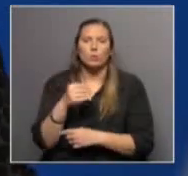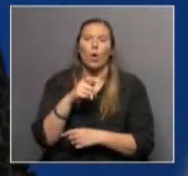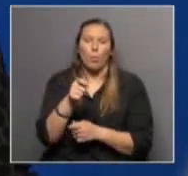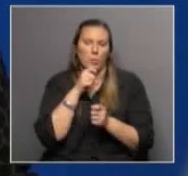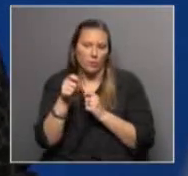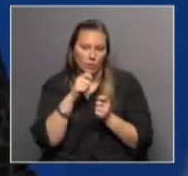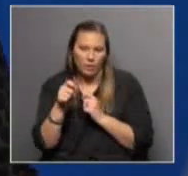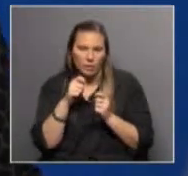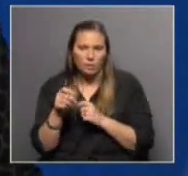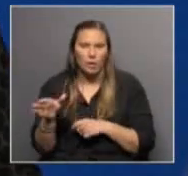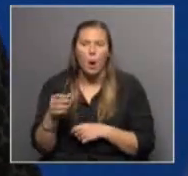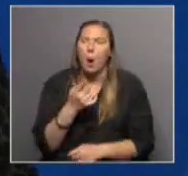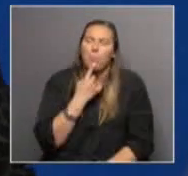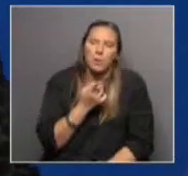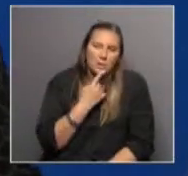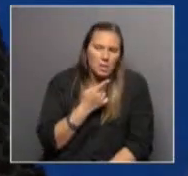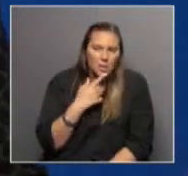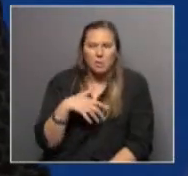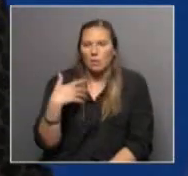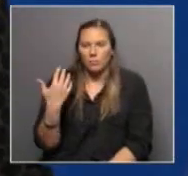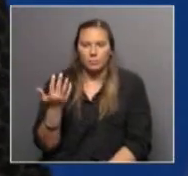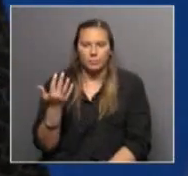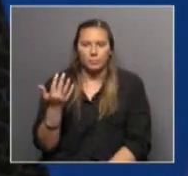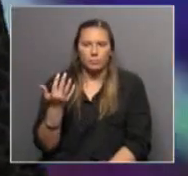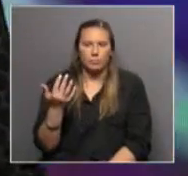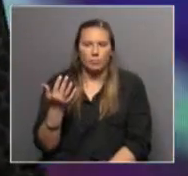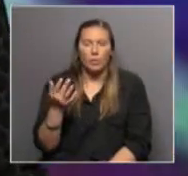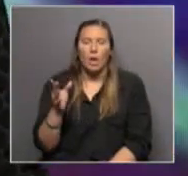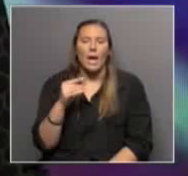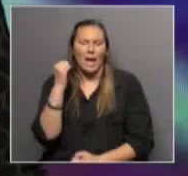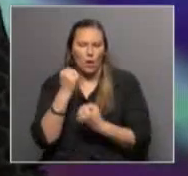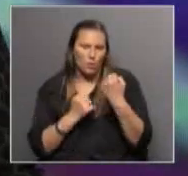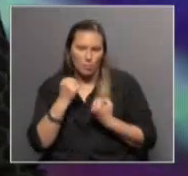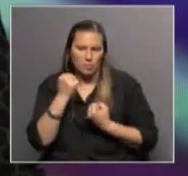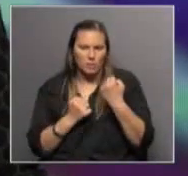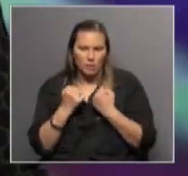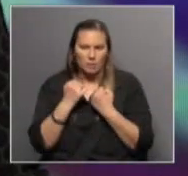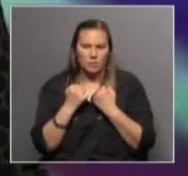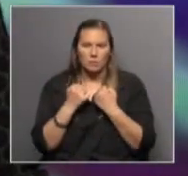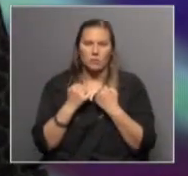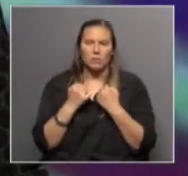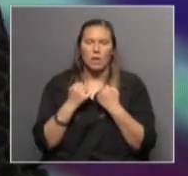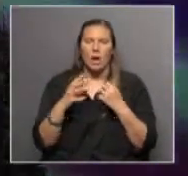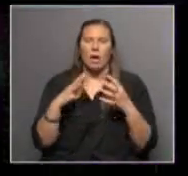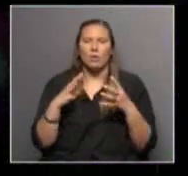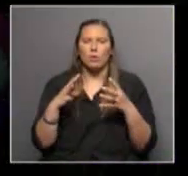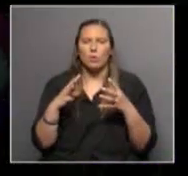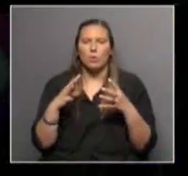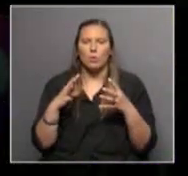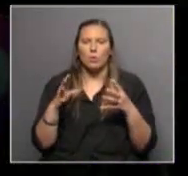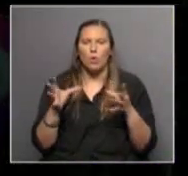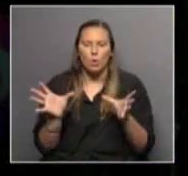periodistas están todos los políticos están todos los economistas está el común como una especie de